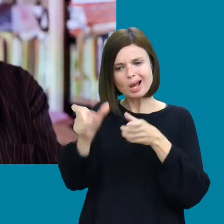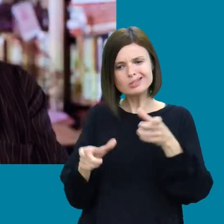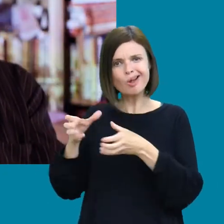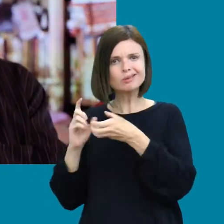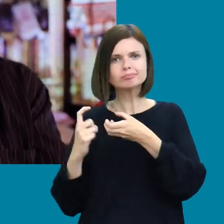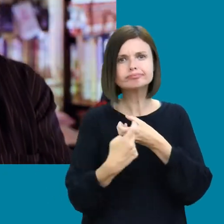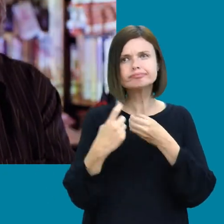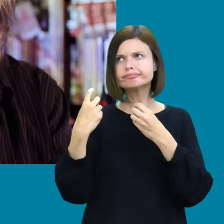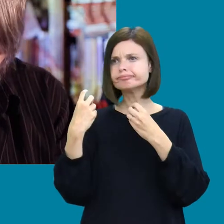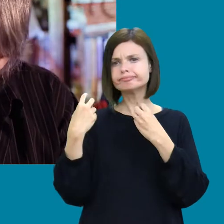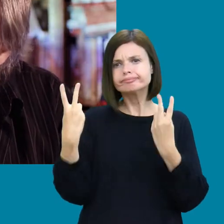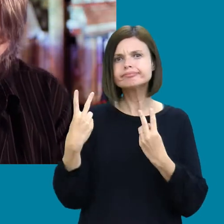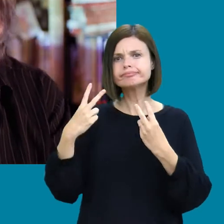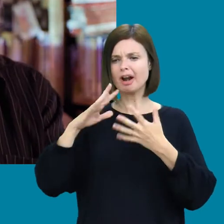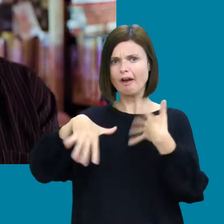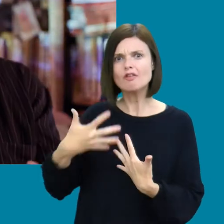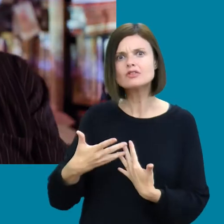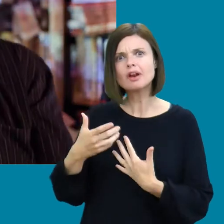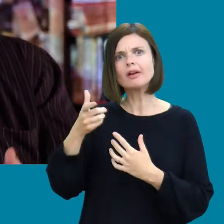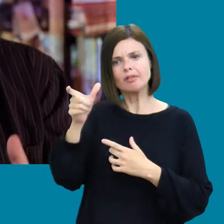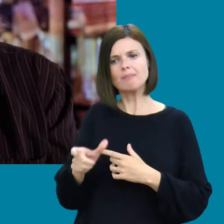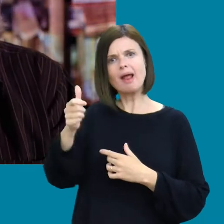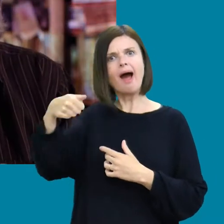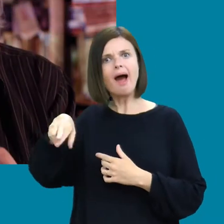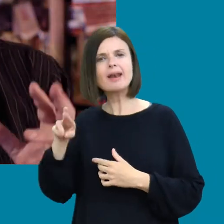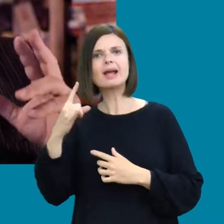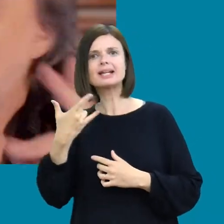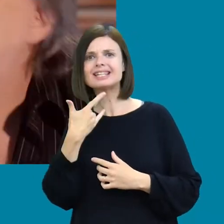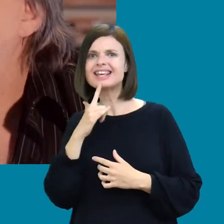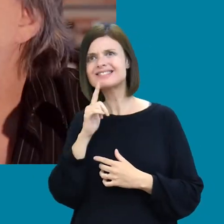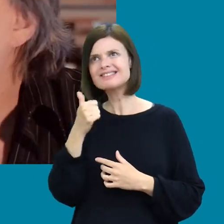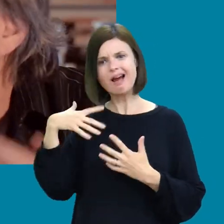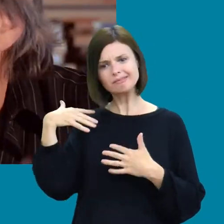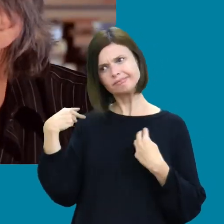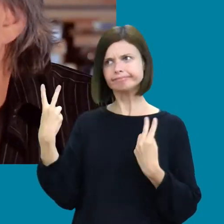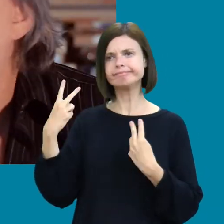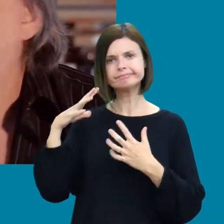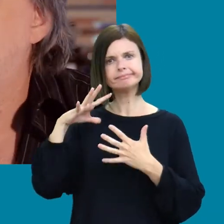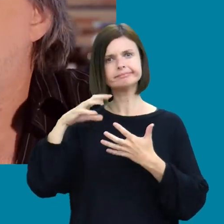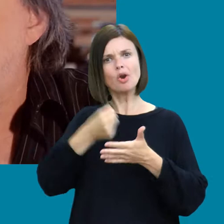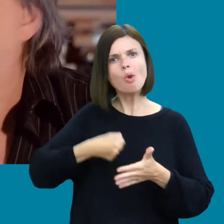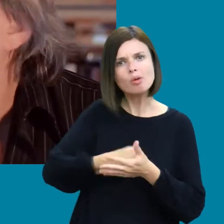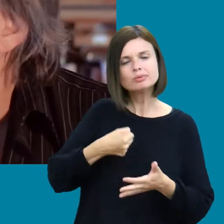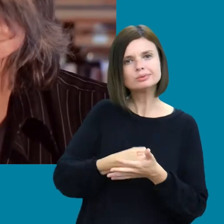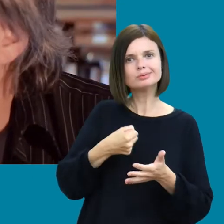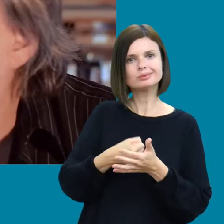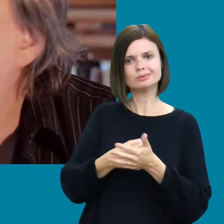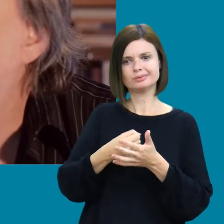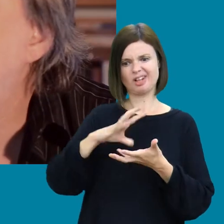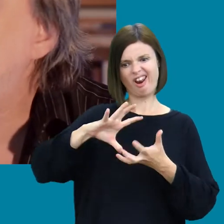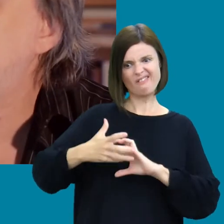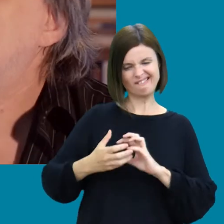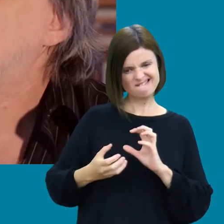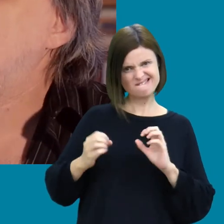sindicalistas revolucionarios, de anarquistas que se bolchevizan a su manera cuando eclosiona